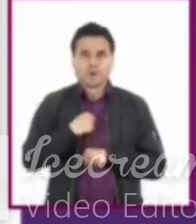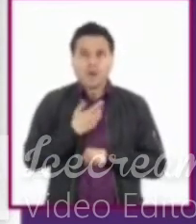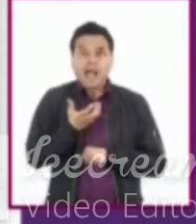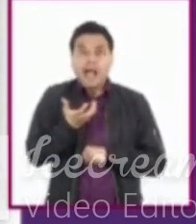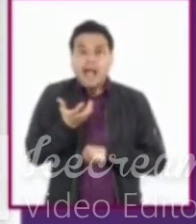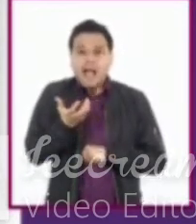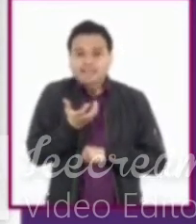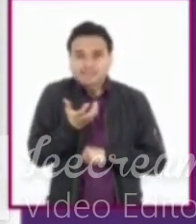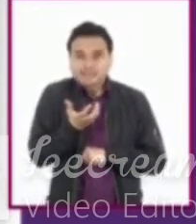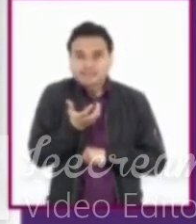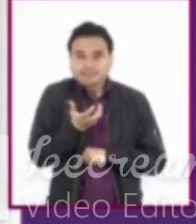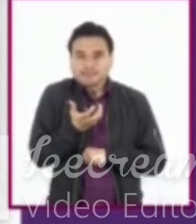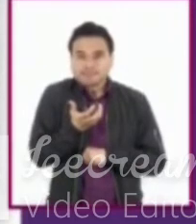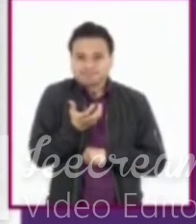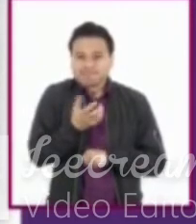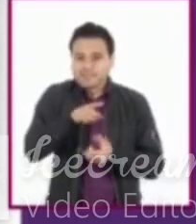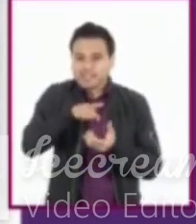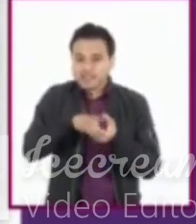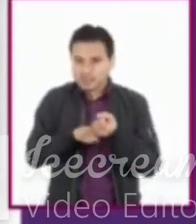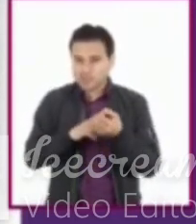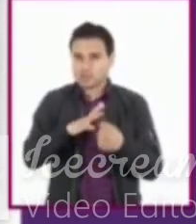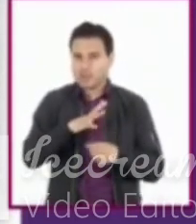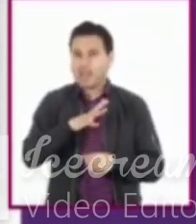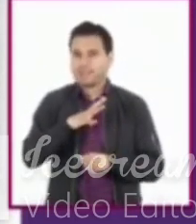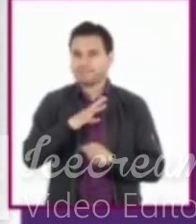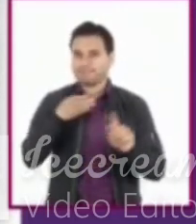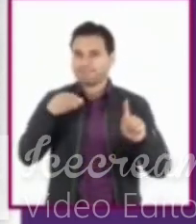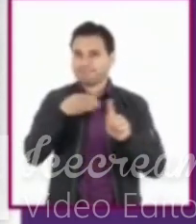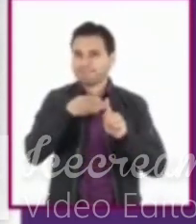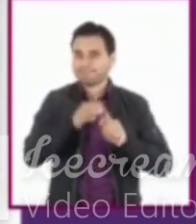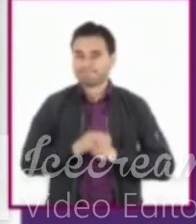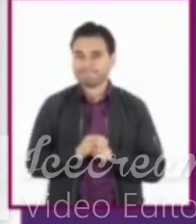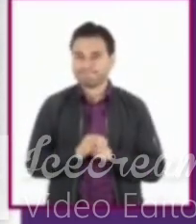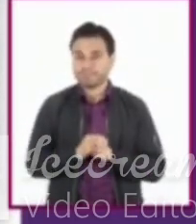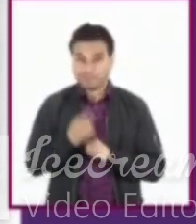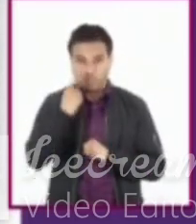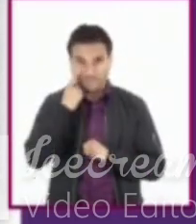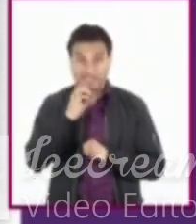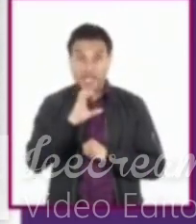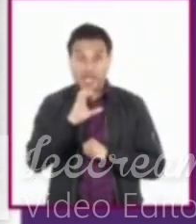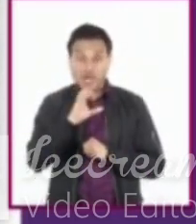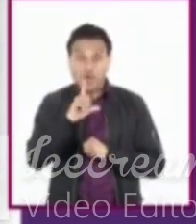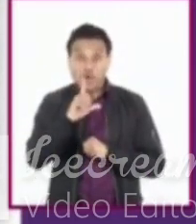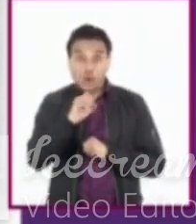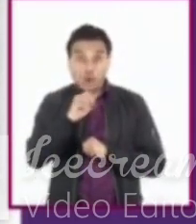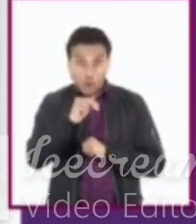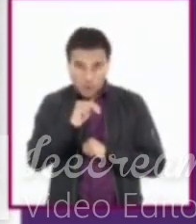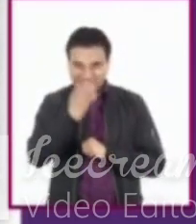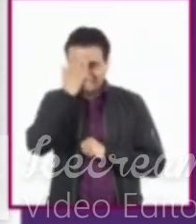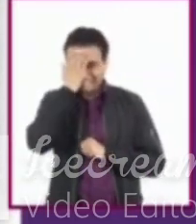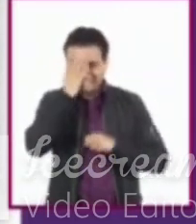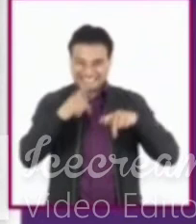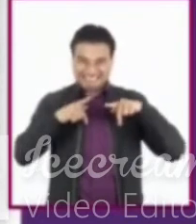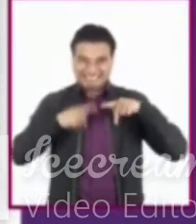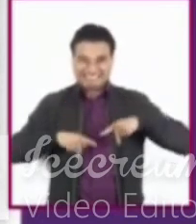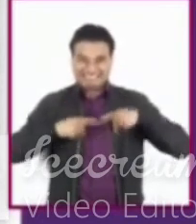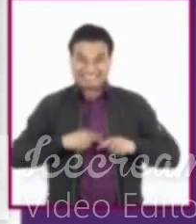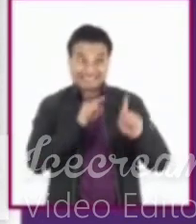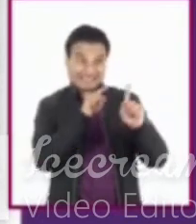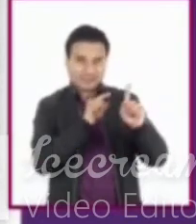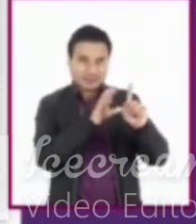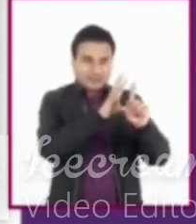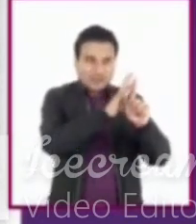explica Martínez Bullegoiri. Sin embargo, en el caso de la clonación humana, no se ha encontrado un para